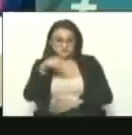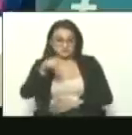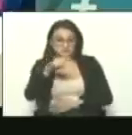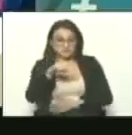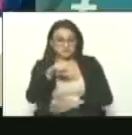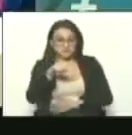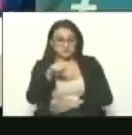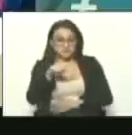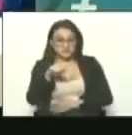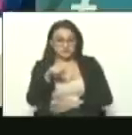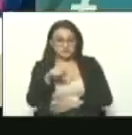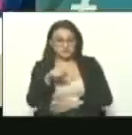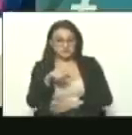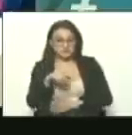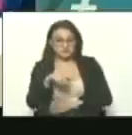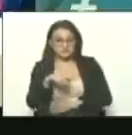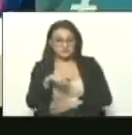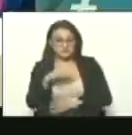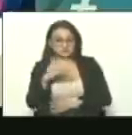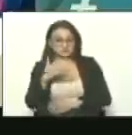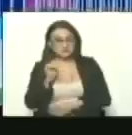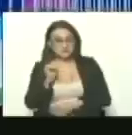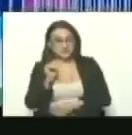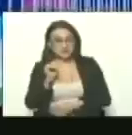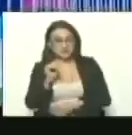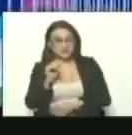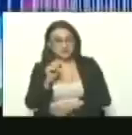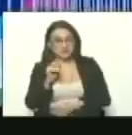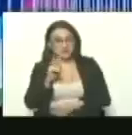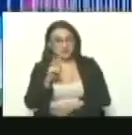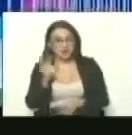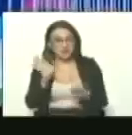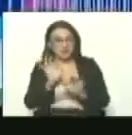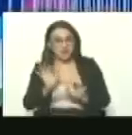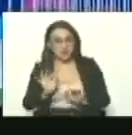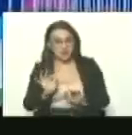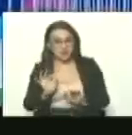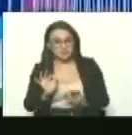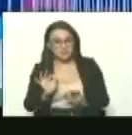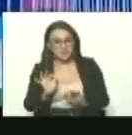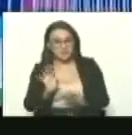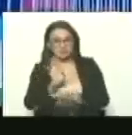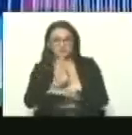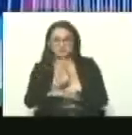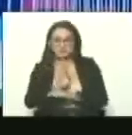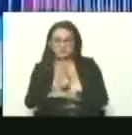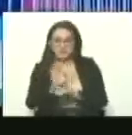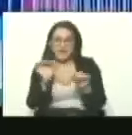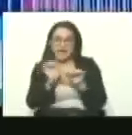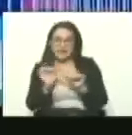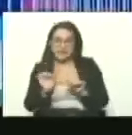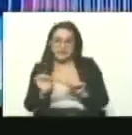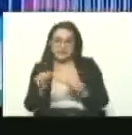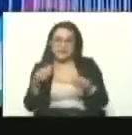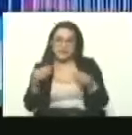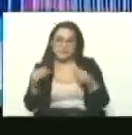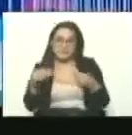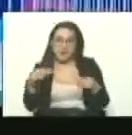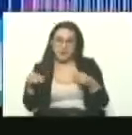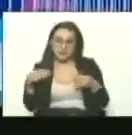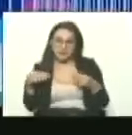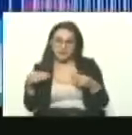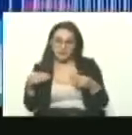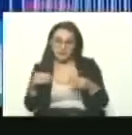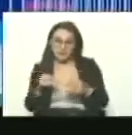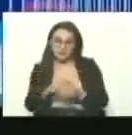Millán, aparte, él tiene dos visiones porque él trabaja en la conservación y es artista plástico, hace pintura ingenua. Imagínate.